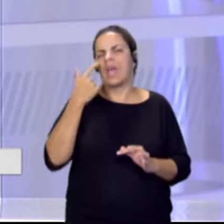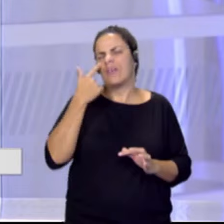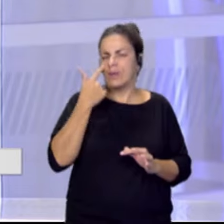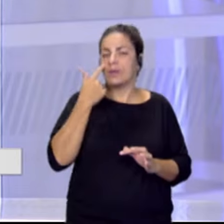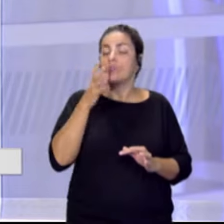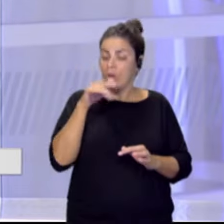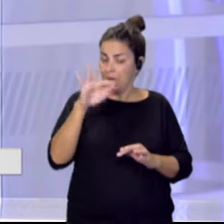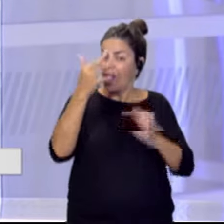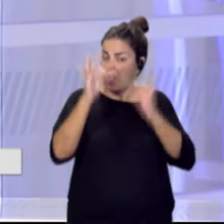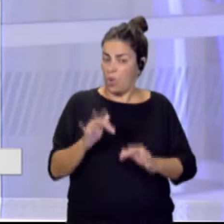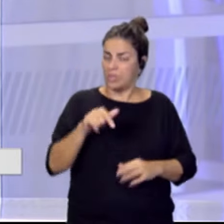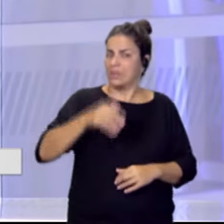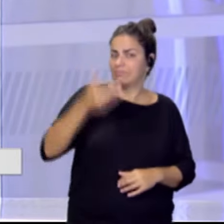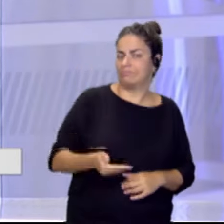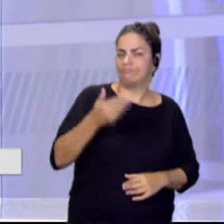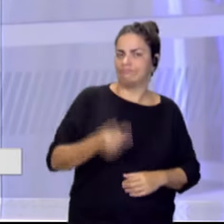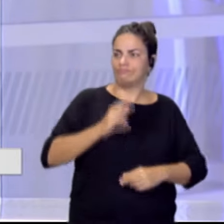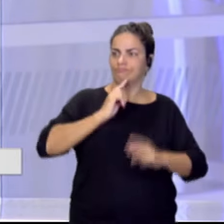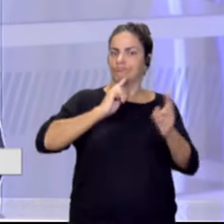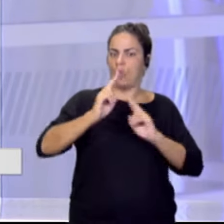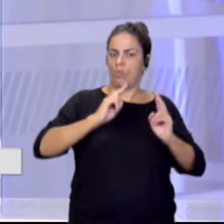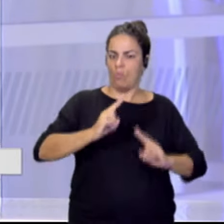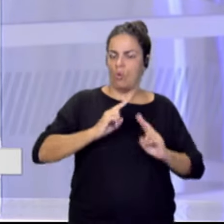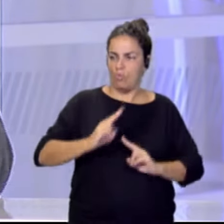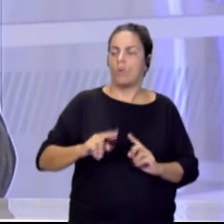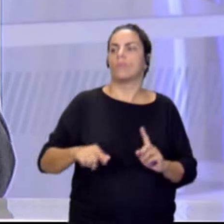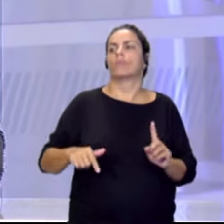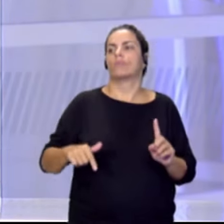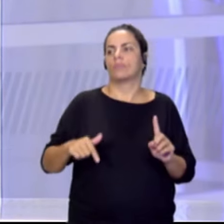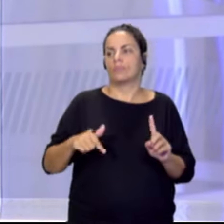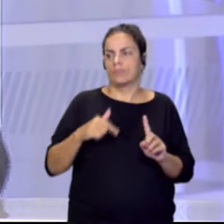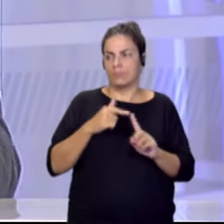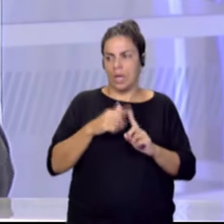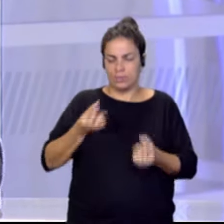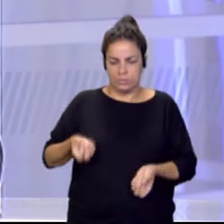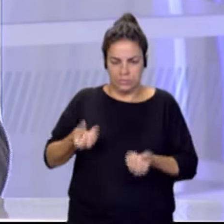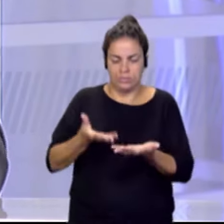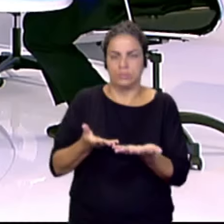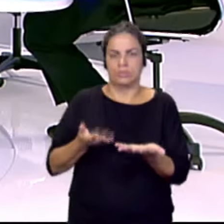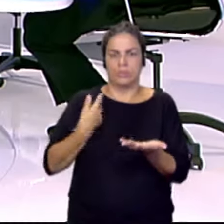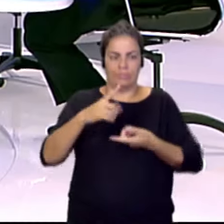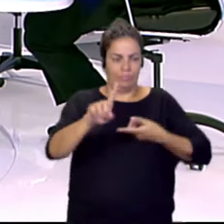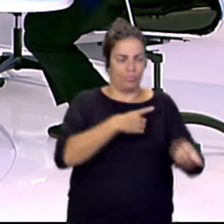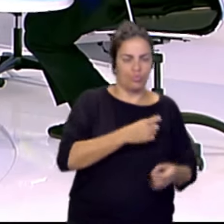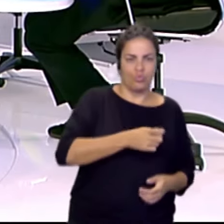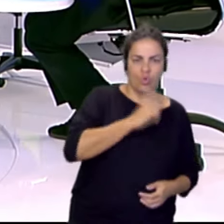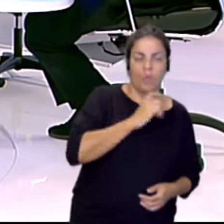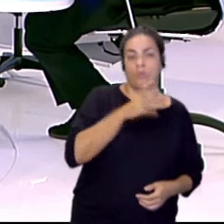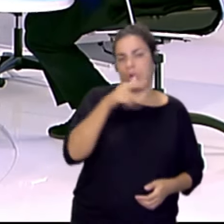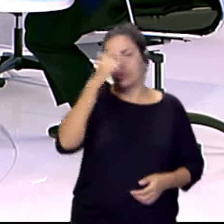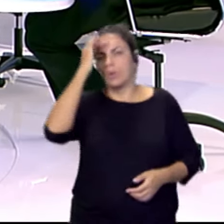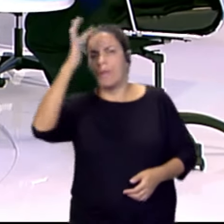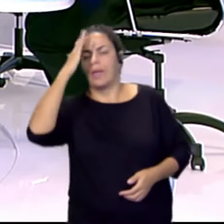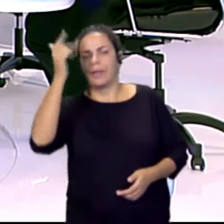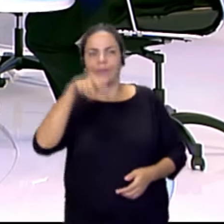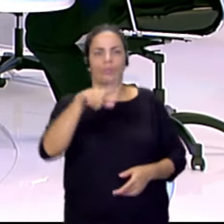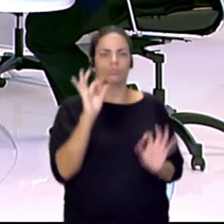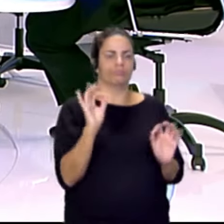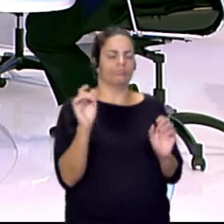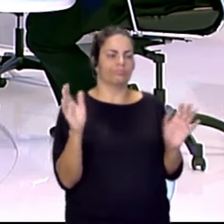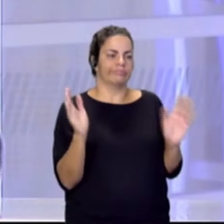es fundamental que la podamos responder y sobre todo que podamos decir cómo lo hemos recibido. Tú imagínate que tú estás